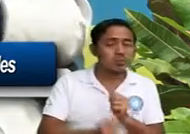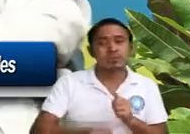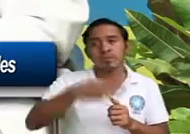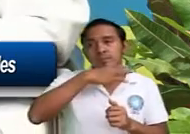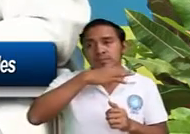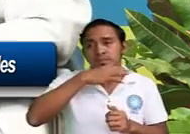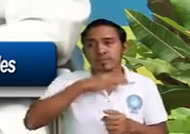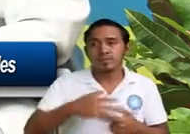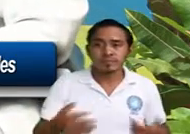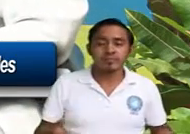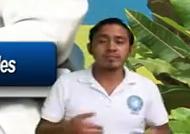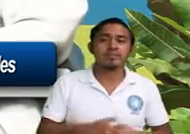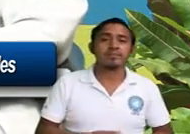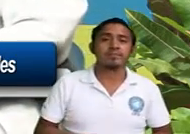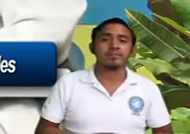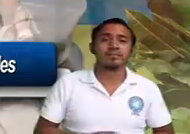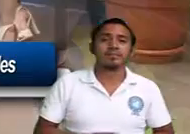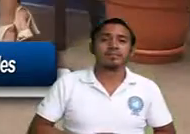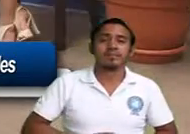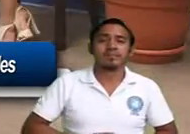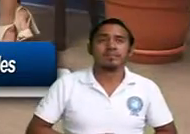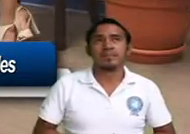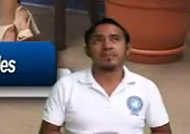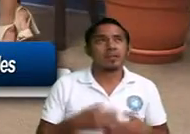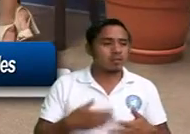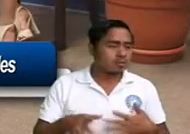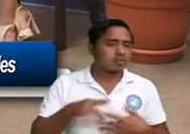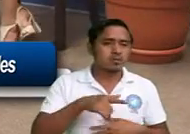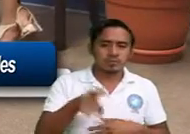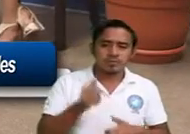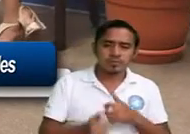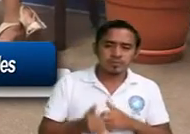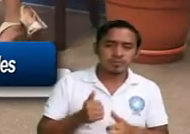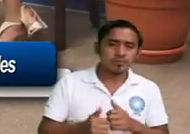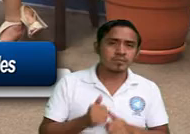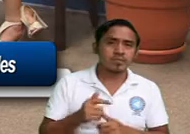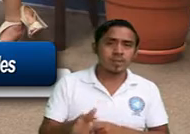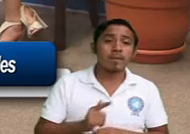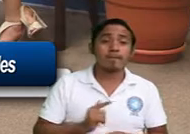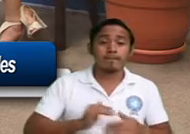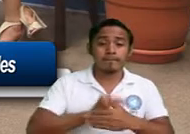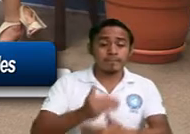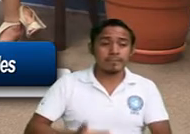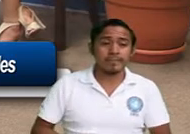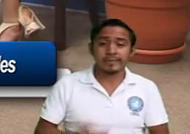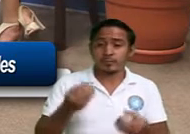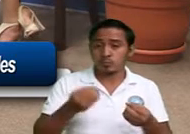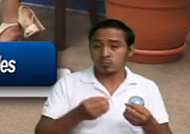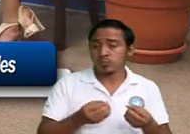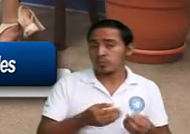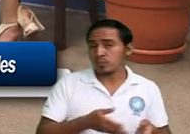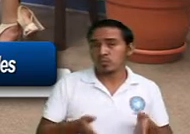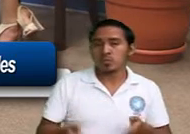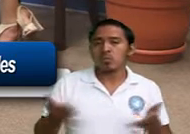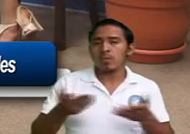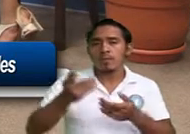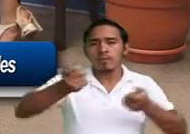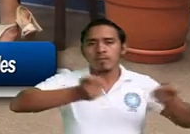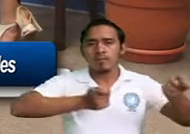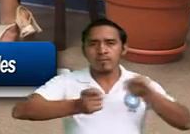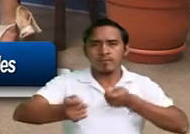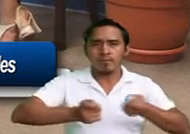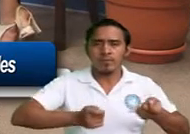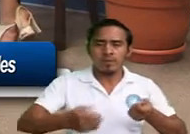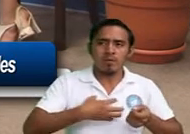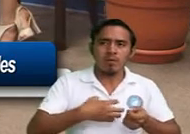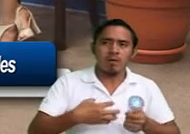que estar ingresados y todo esto. Precisamente por esos riesgos que presenta un embarazo múltiple, ¿cómo son los controles